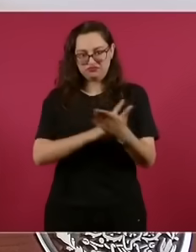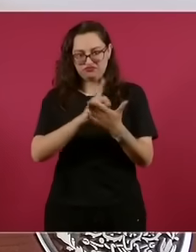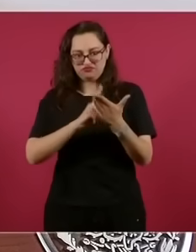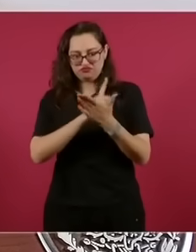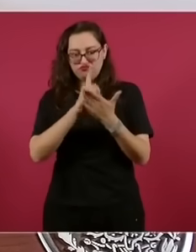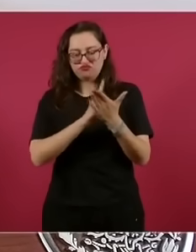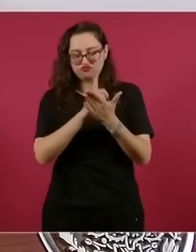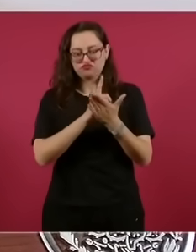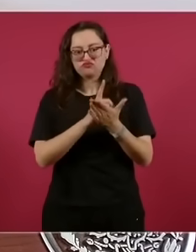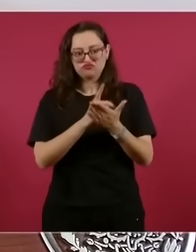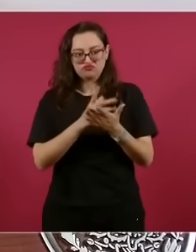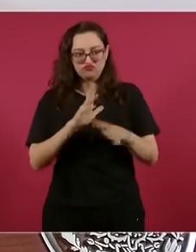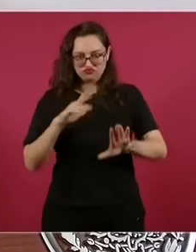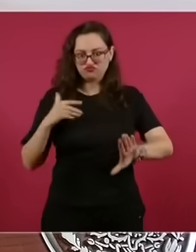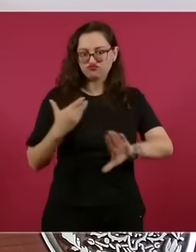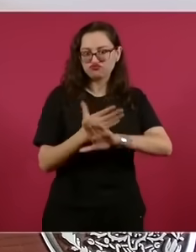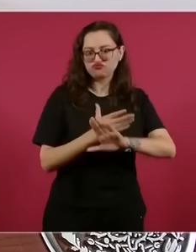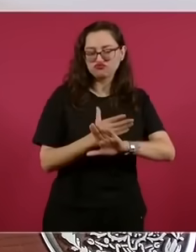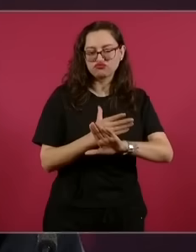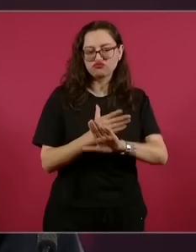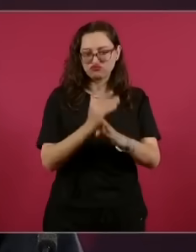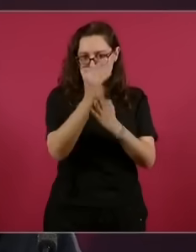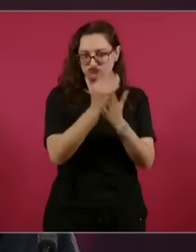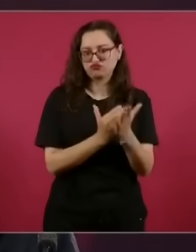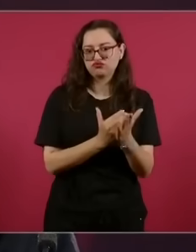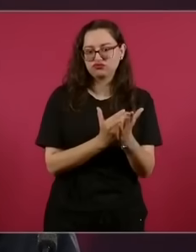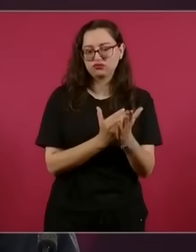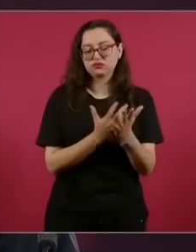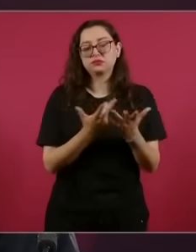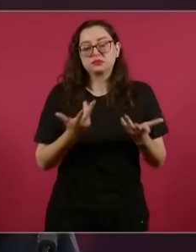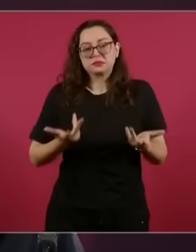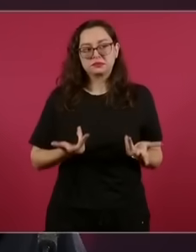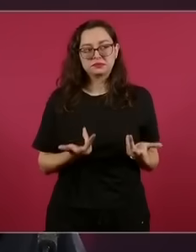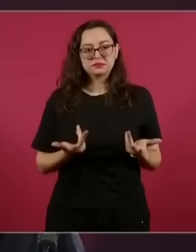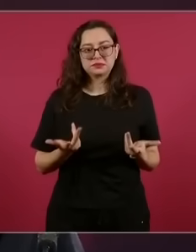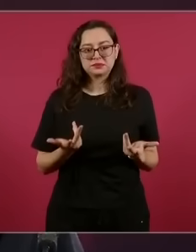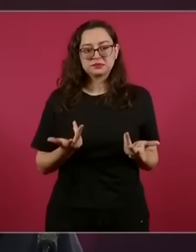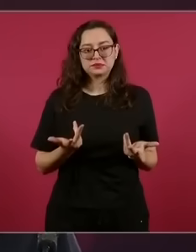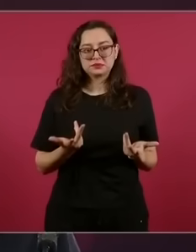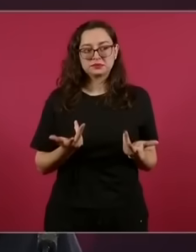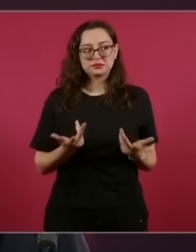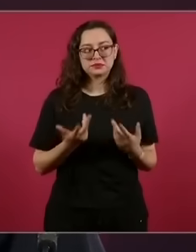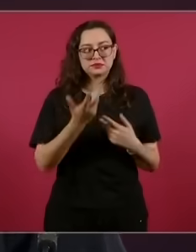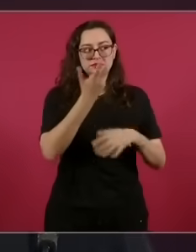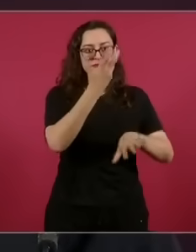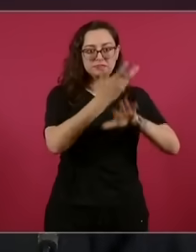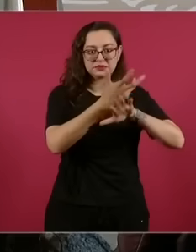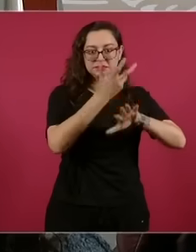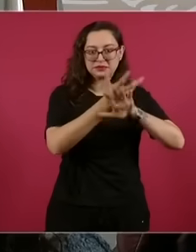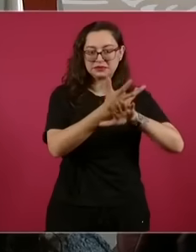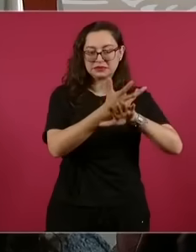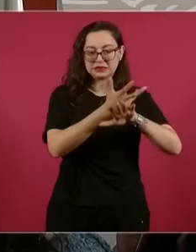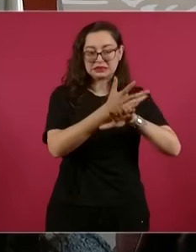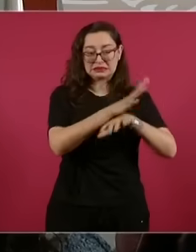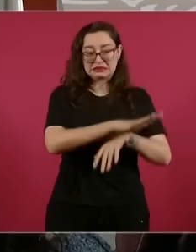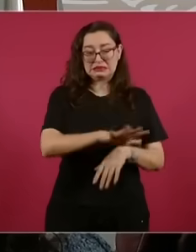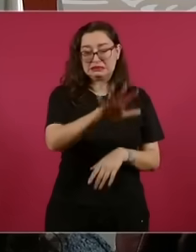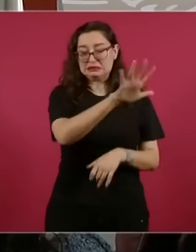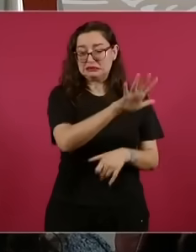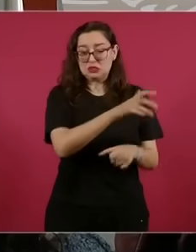narcotráfico, el hecho de que en Estados Unidos se esté padeciendo de una